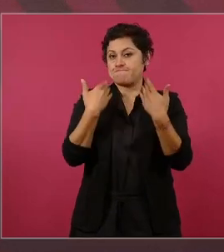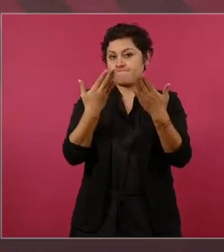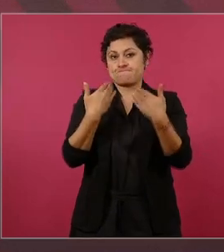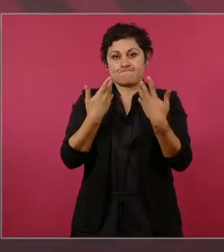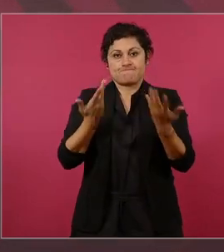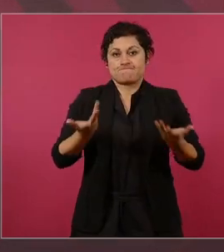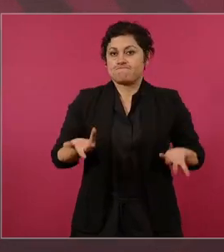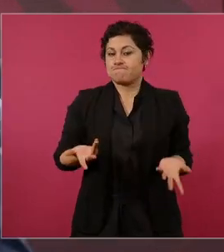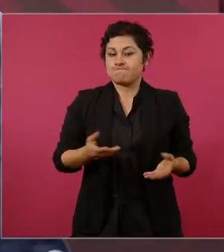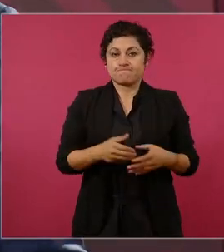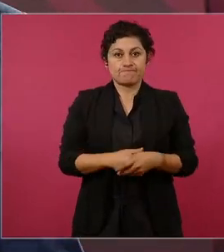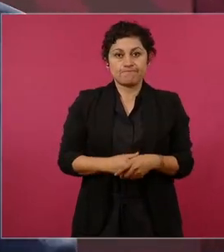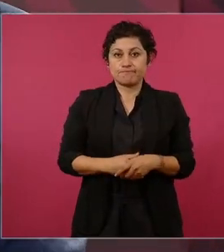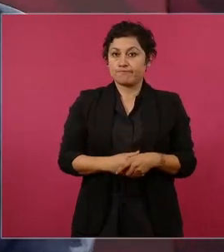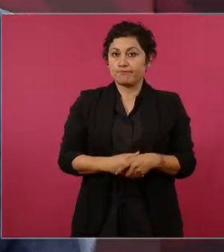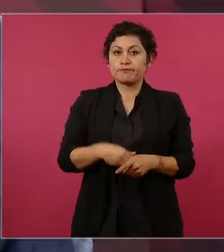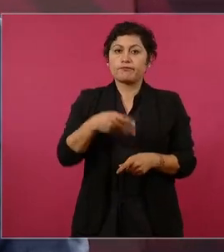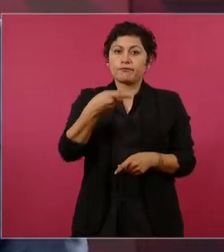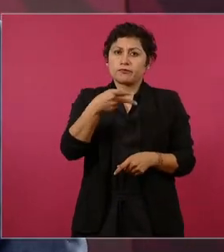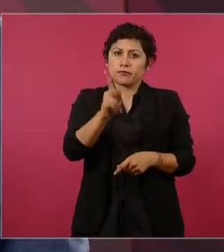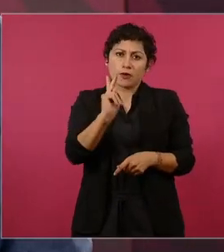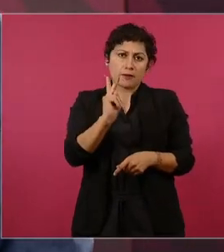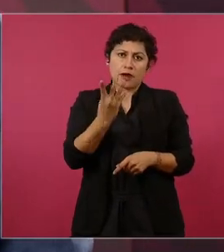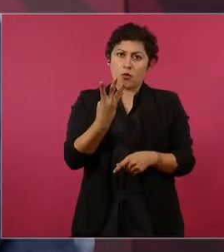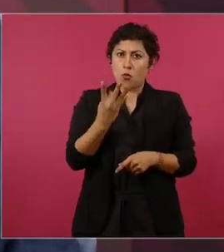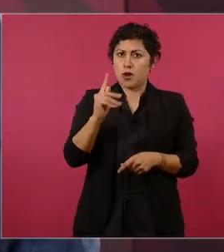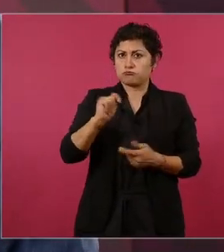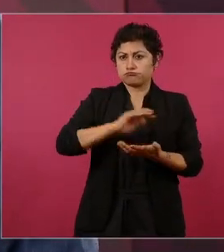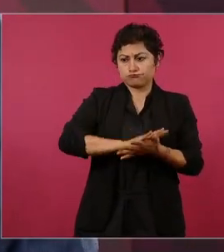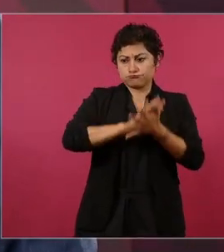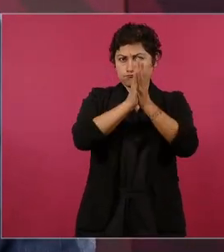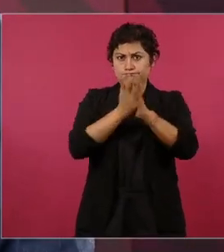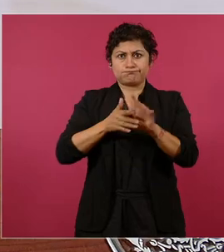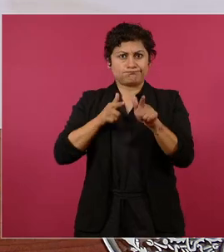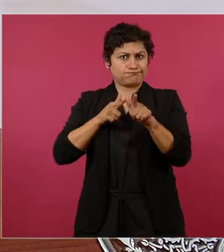pero la transformación va a continuar